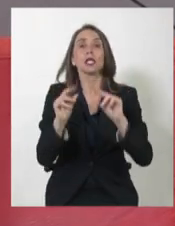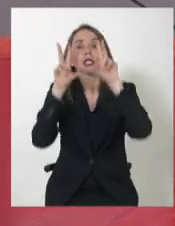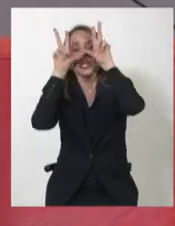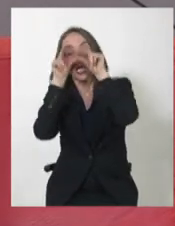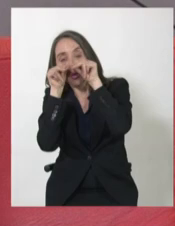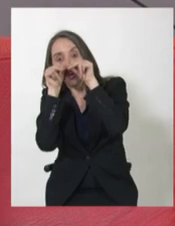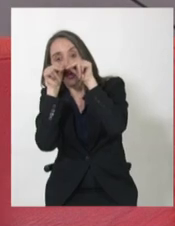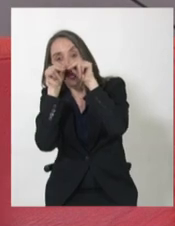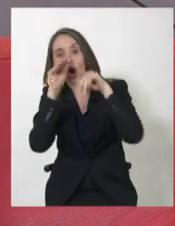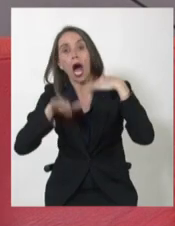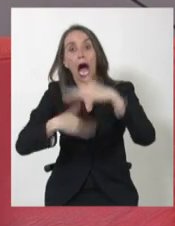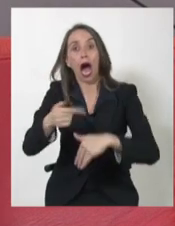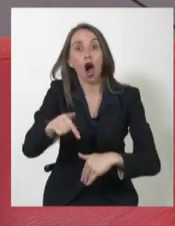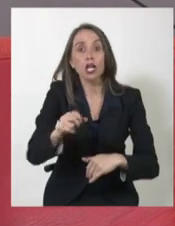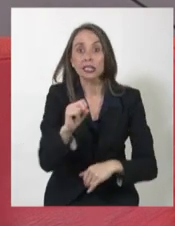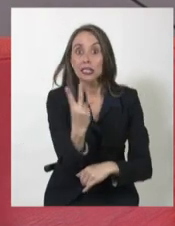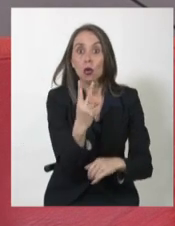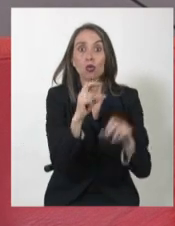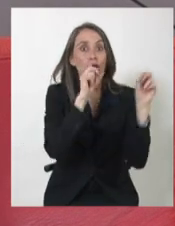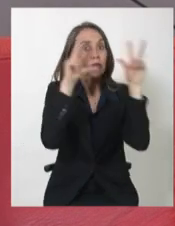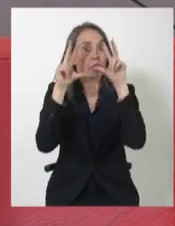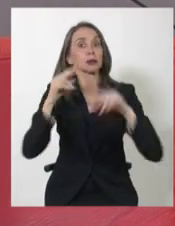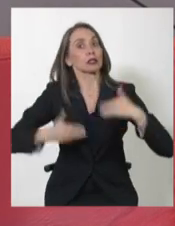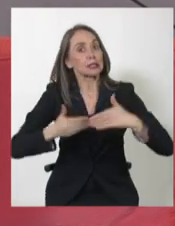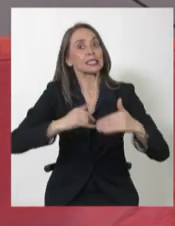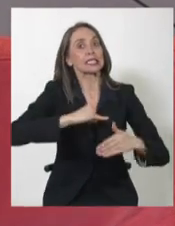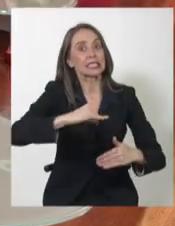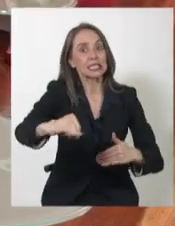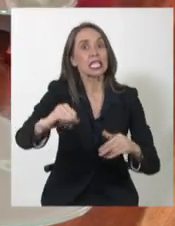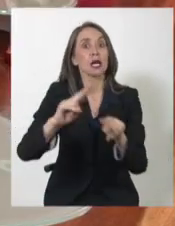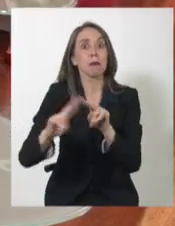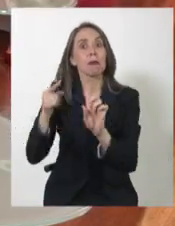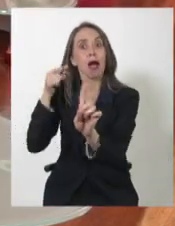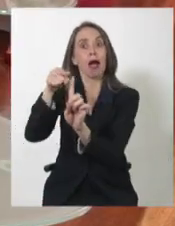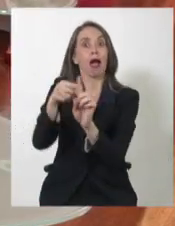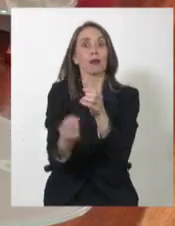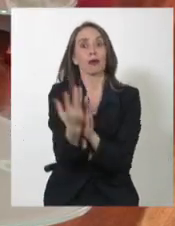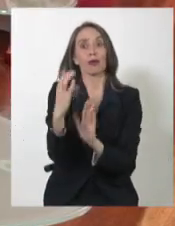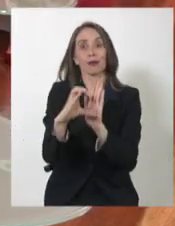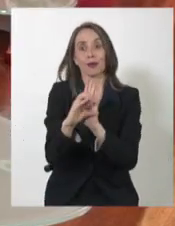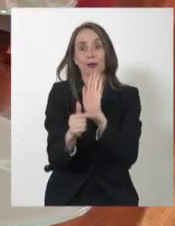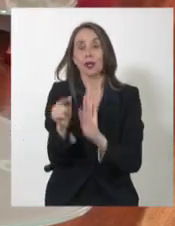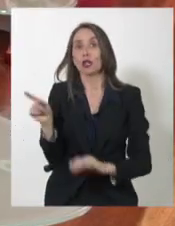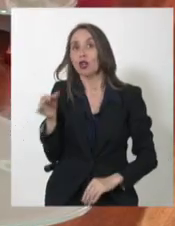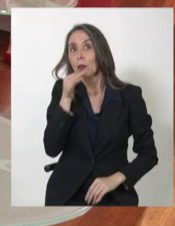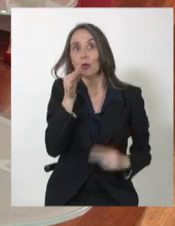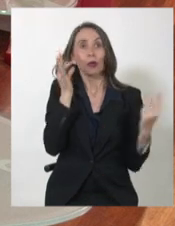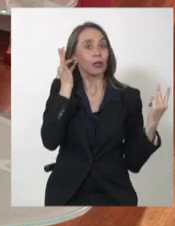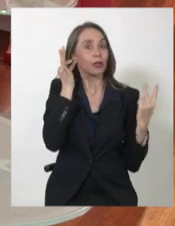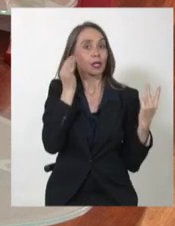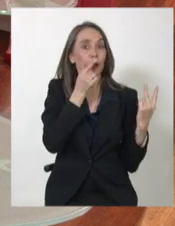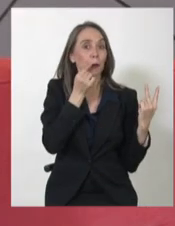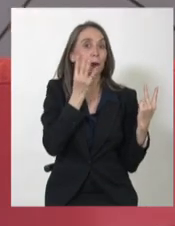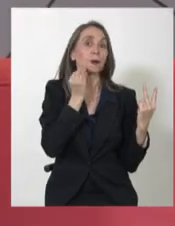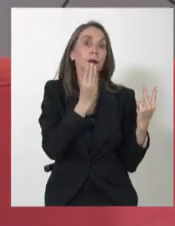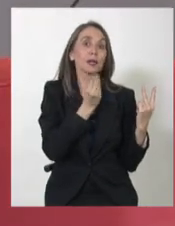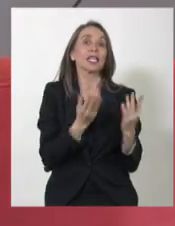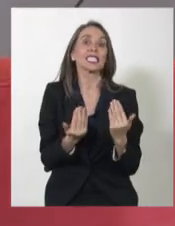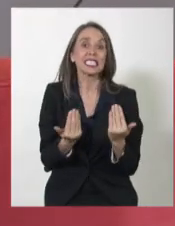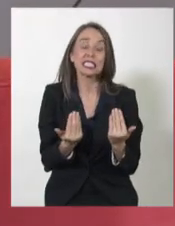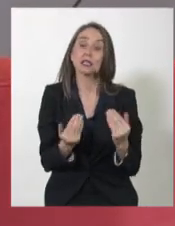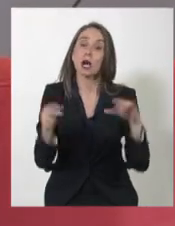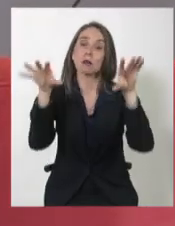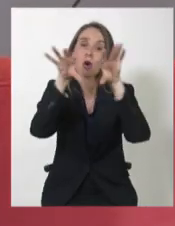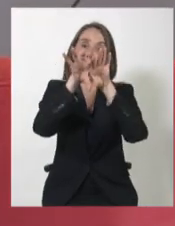Tiene que seguir. Y como dicen Cristian y Cecilia, necesitamos de los